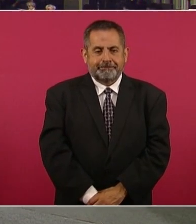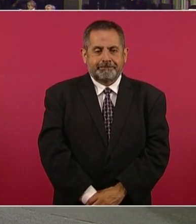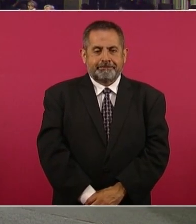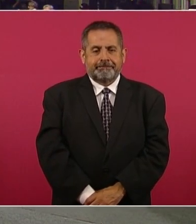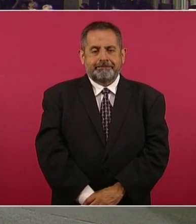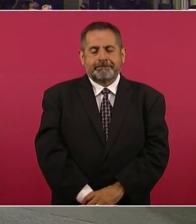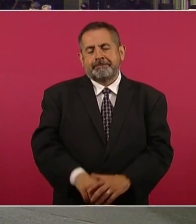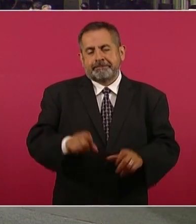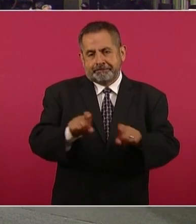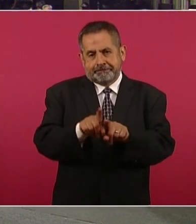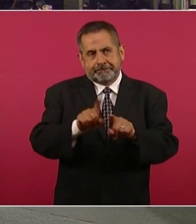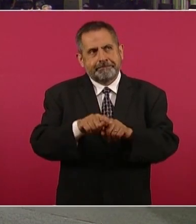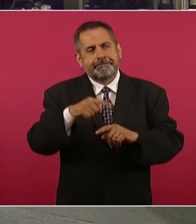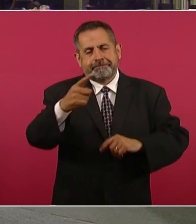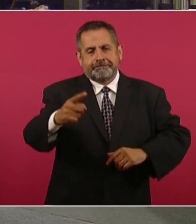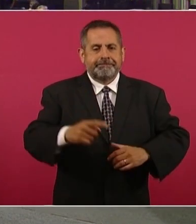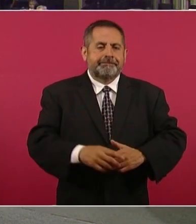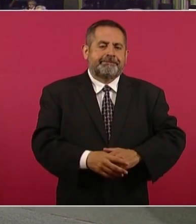También allá atrás.